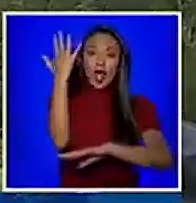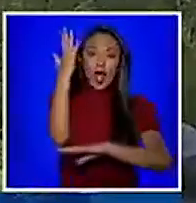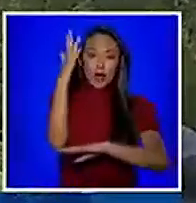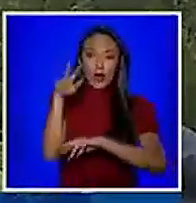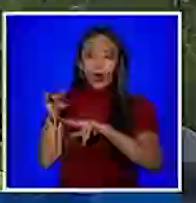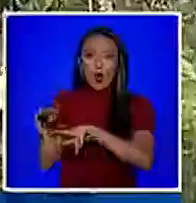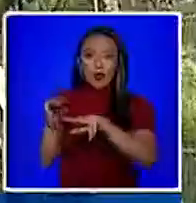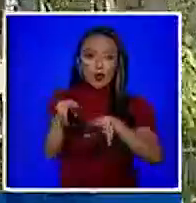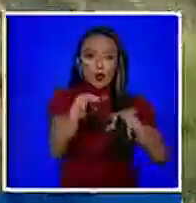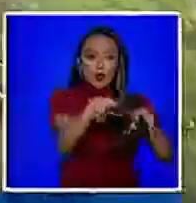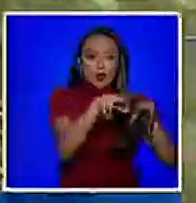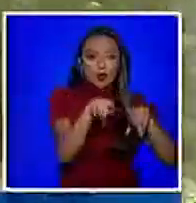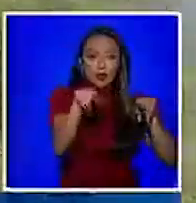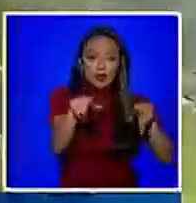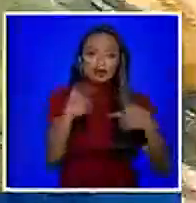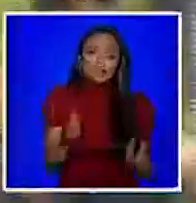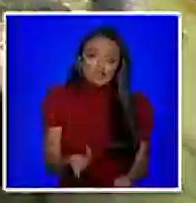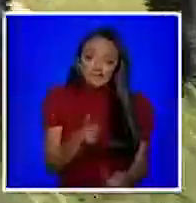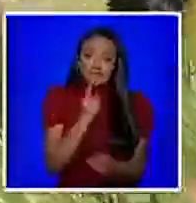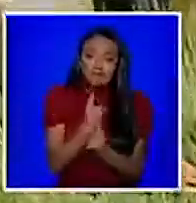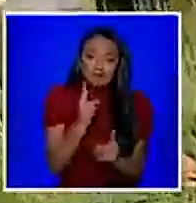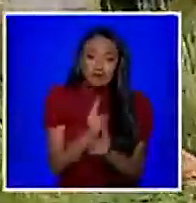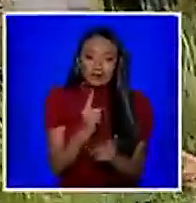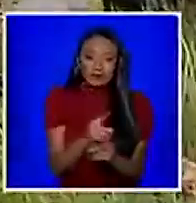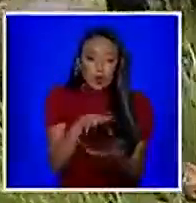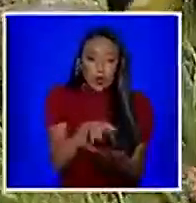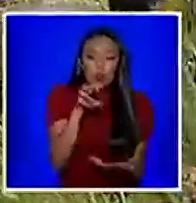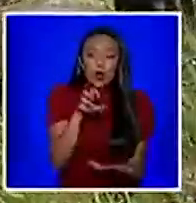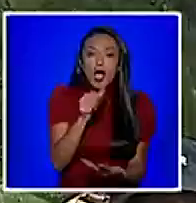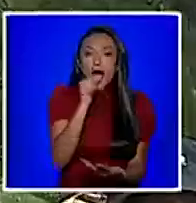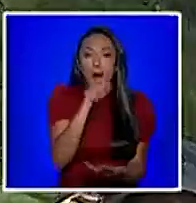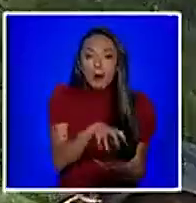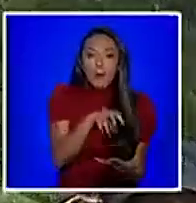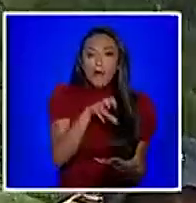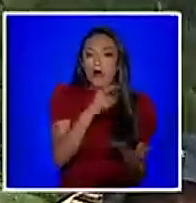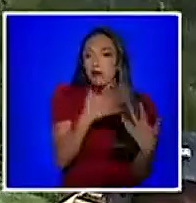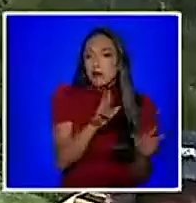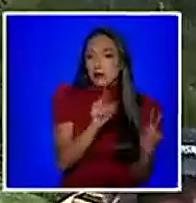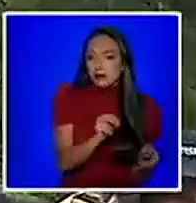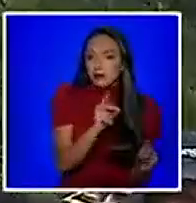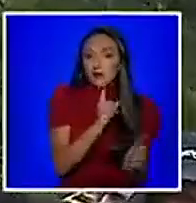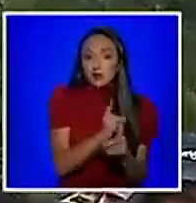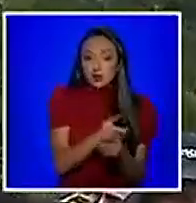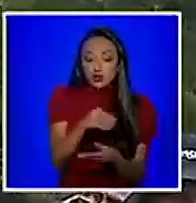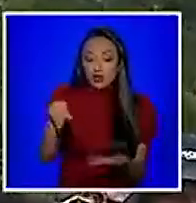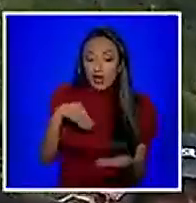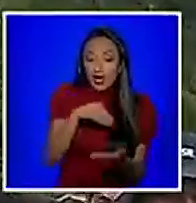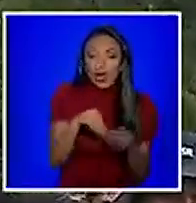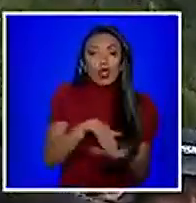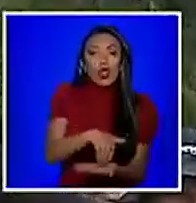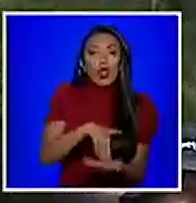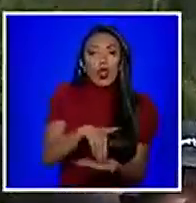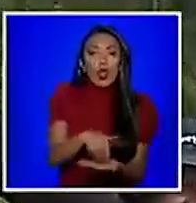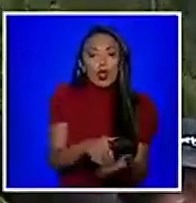obviamente ya no tiene la misma absorción de la humedad de la tierra. Eso también afloja la tierra, que son los problemas